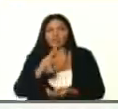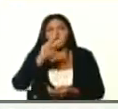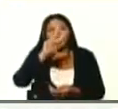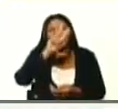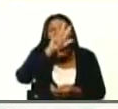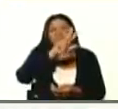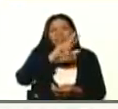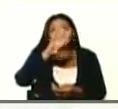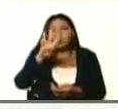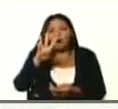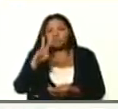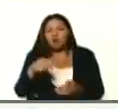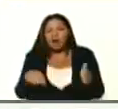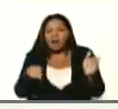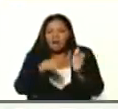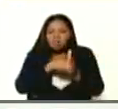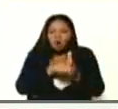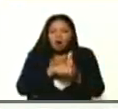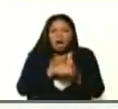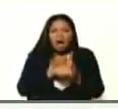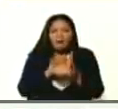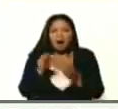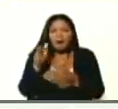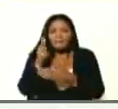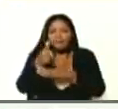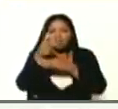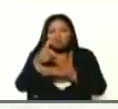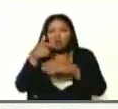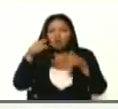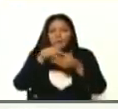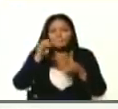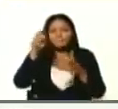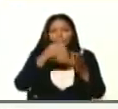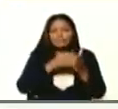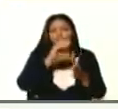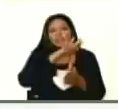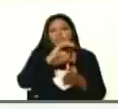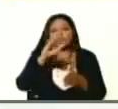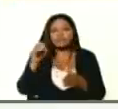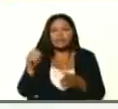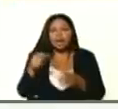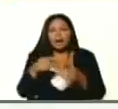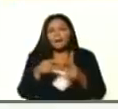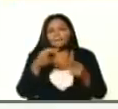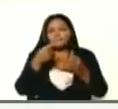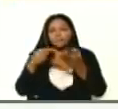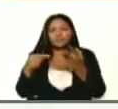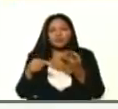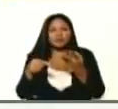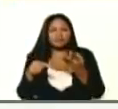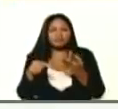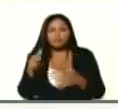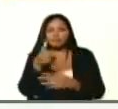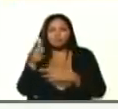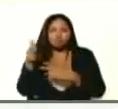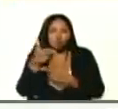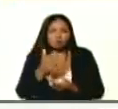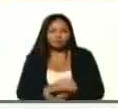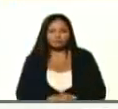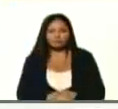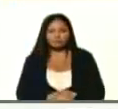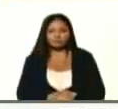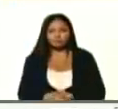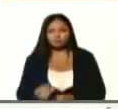para pistola y fusil y 1,580 municiones para diferentes armas. De igual manera, se